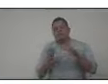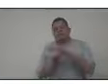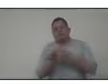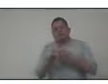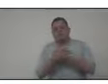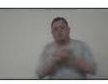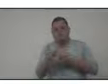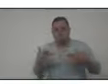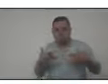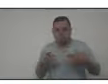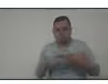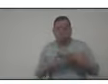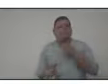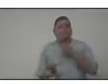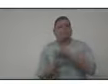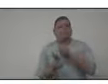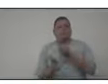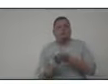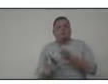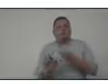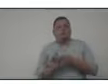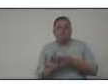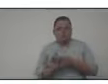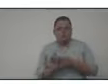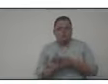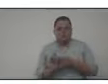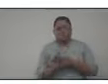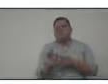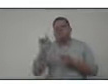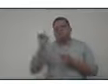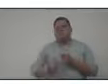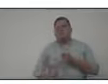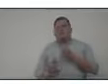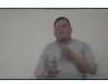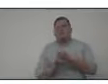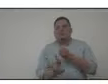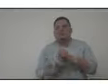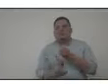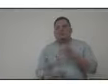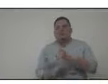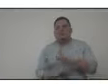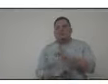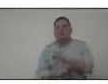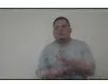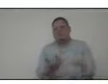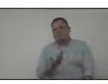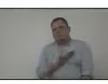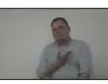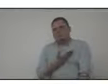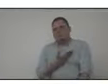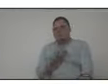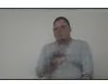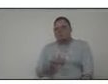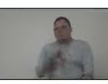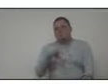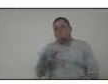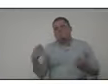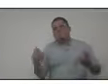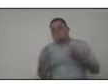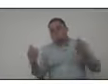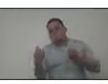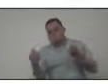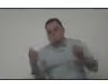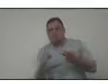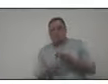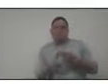rutas, en la implementación y fortalecimiento de las rutas, como la ruta materno-perinatal, la de promoción,